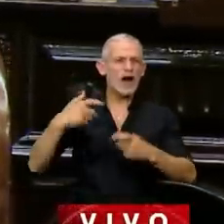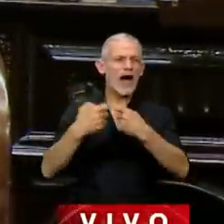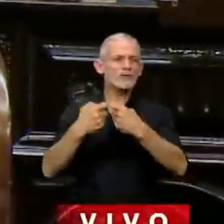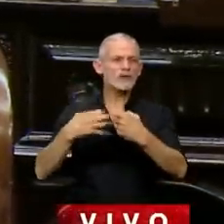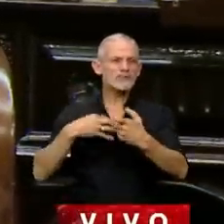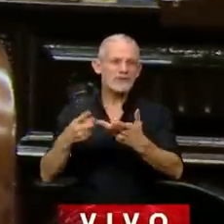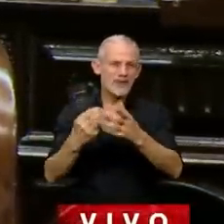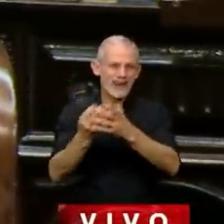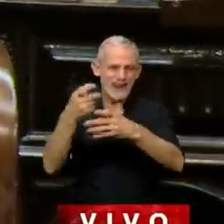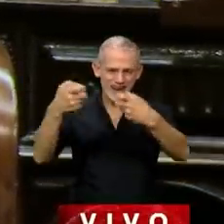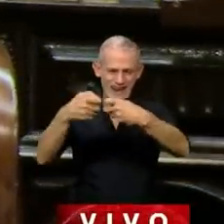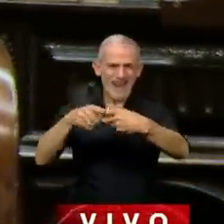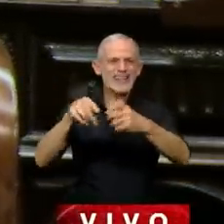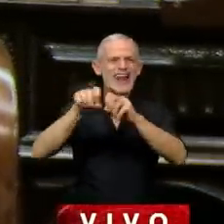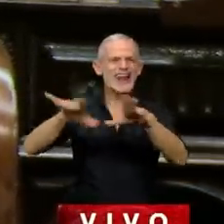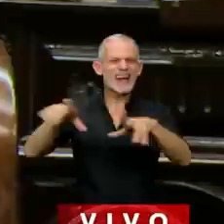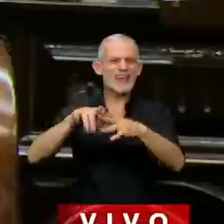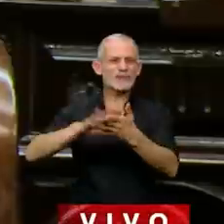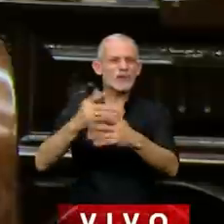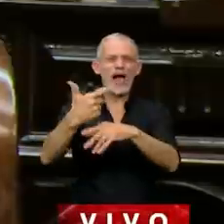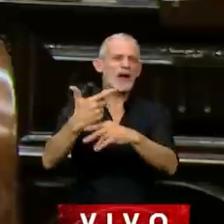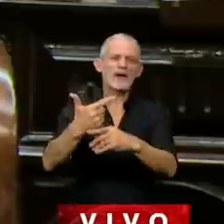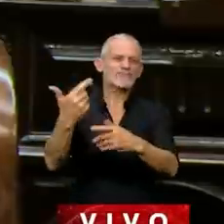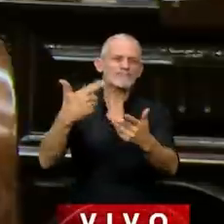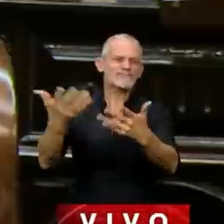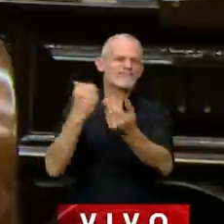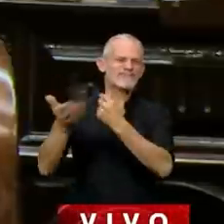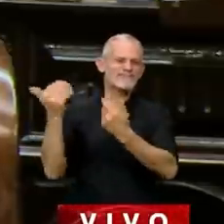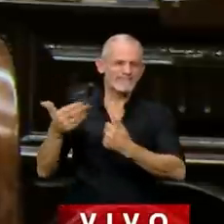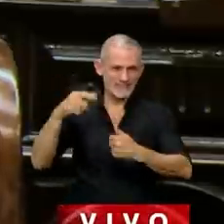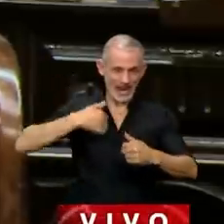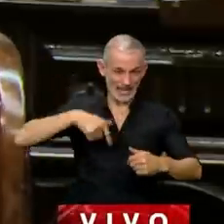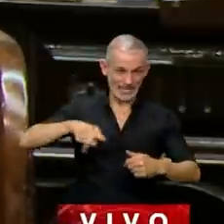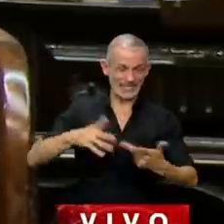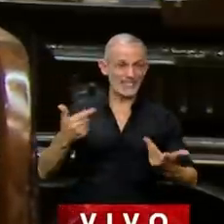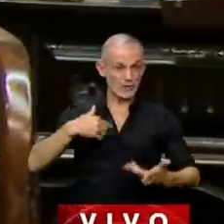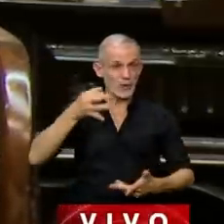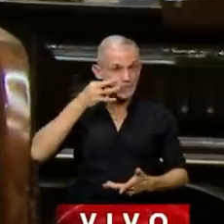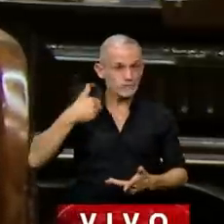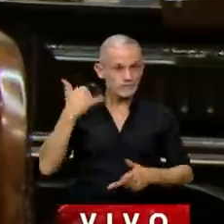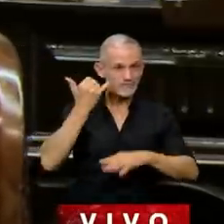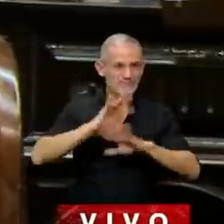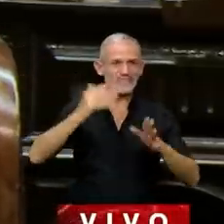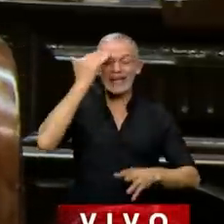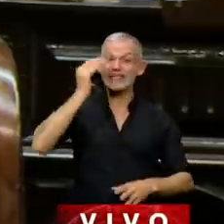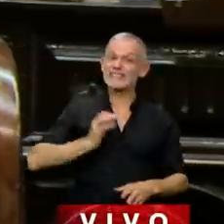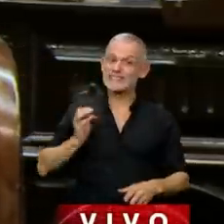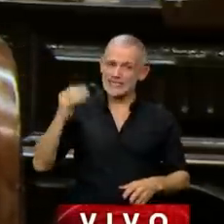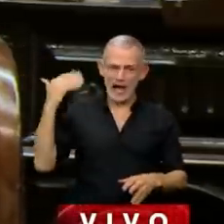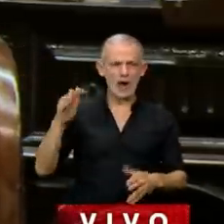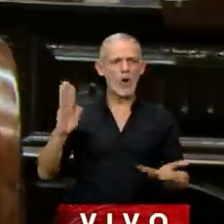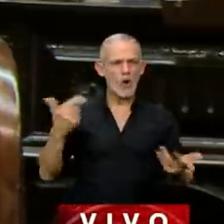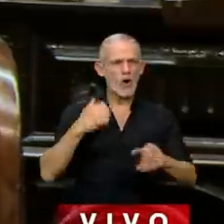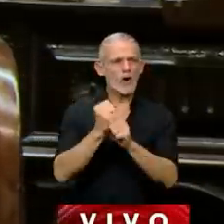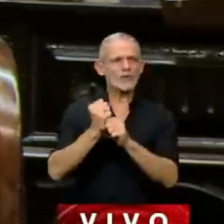civil, en la red de desarme de Argentina, y que he tenido hace 15 años el placer